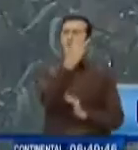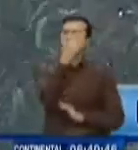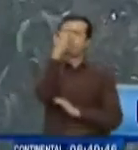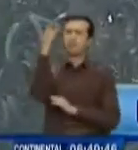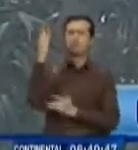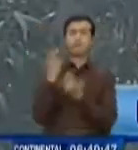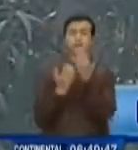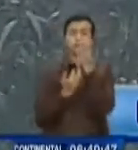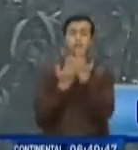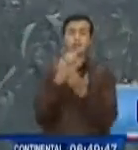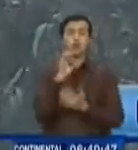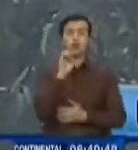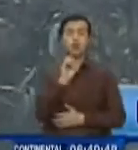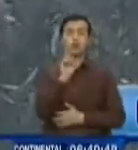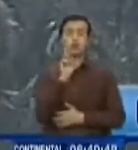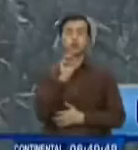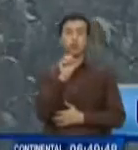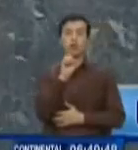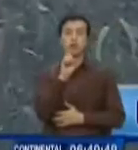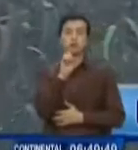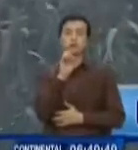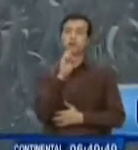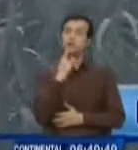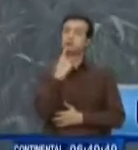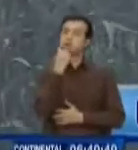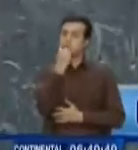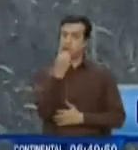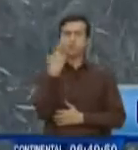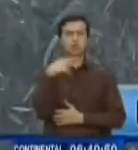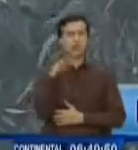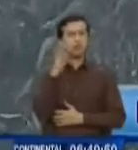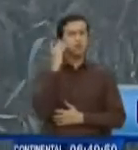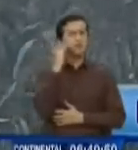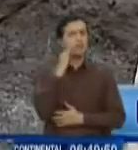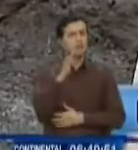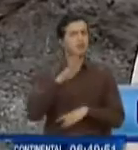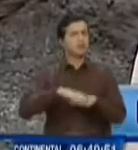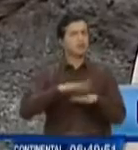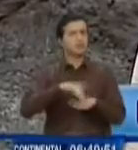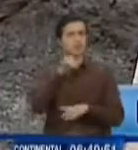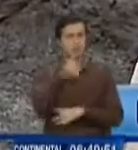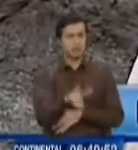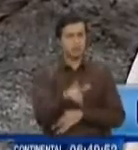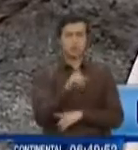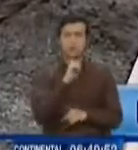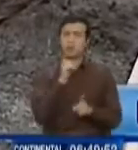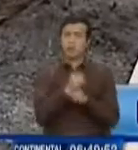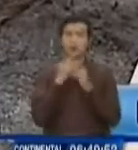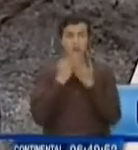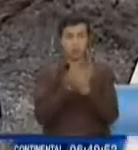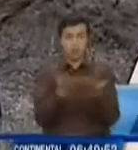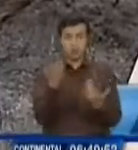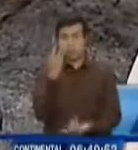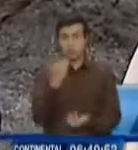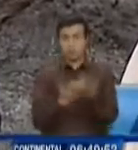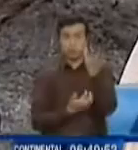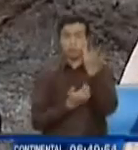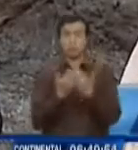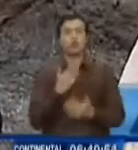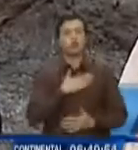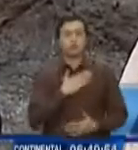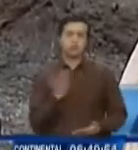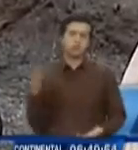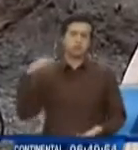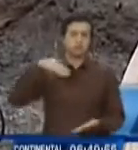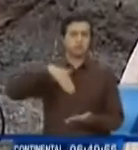bosque. Osvaldo Toaza sospecha que el incendio, que lleva varios días, fue provocado. En vista de que se están provocándose los incendios, he